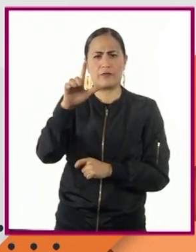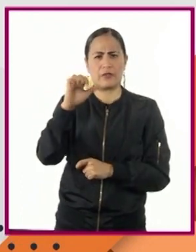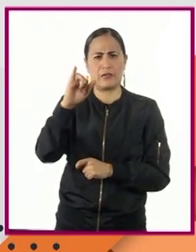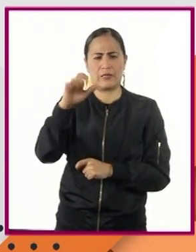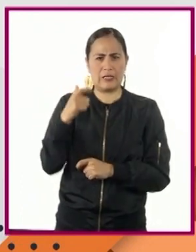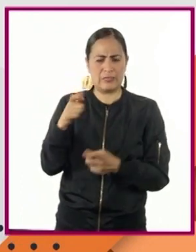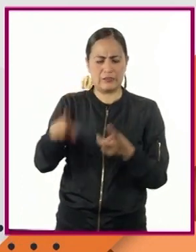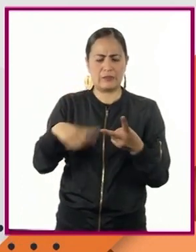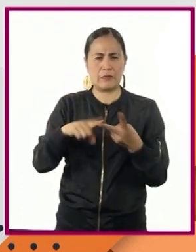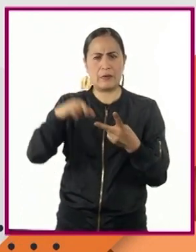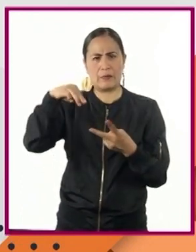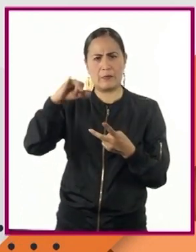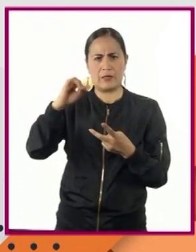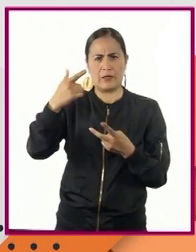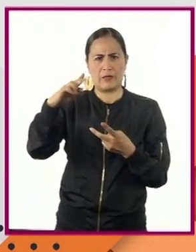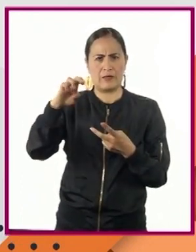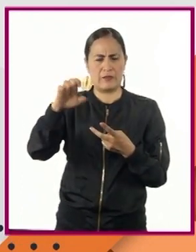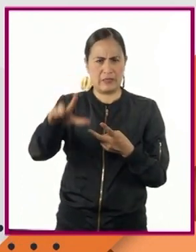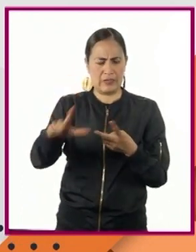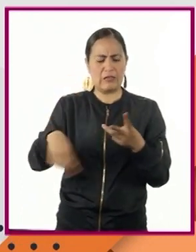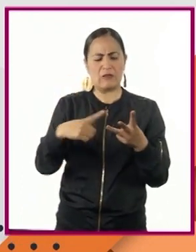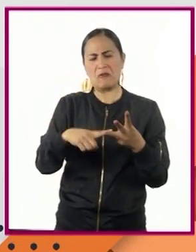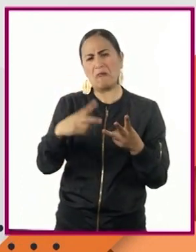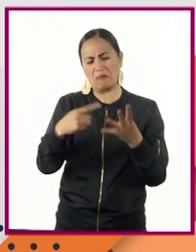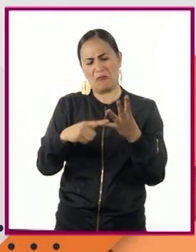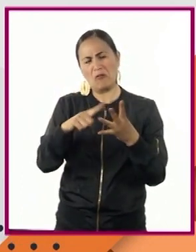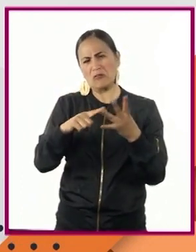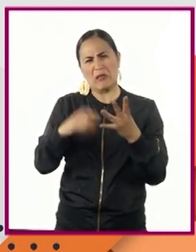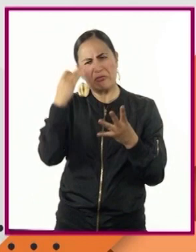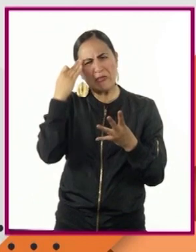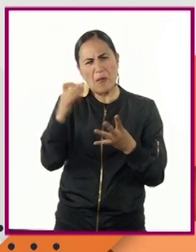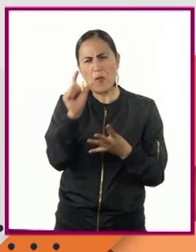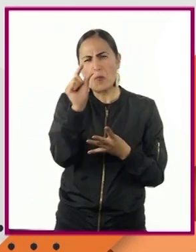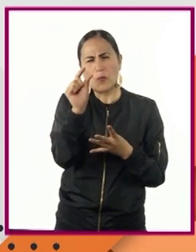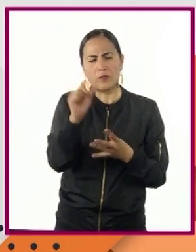Miguel Miramón, y otros 2 que gobernaron muy brevemente.